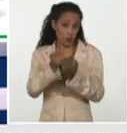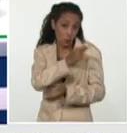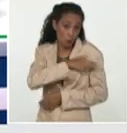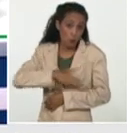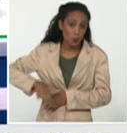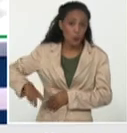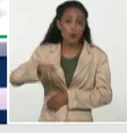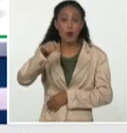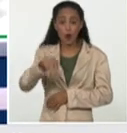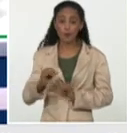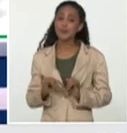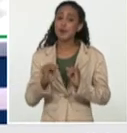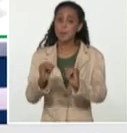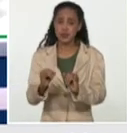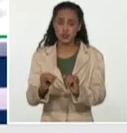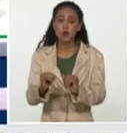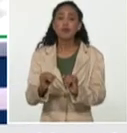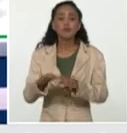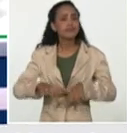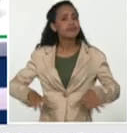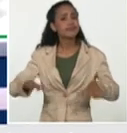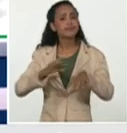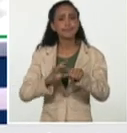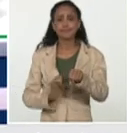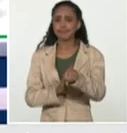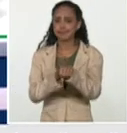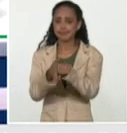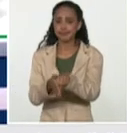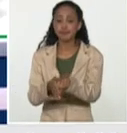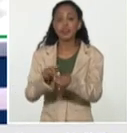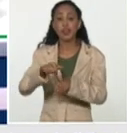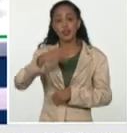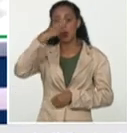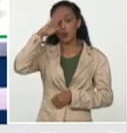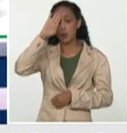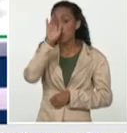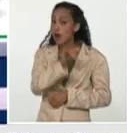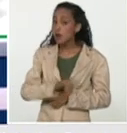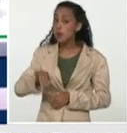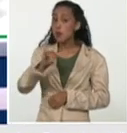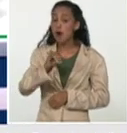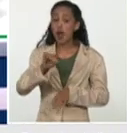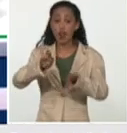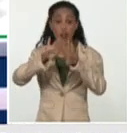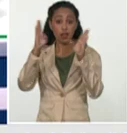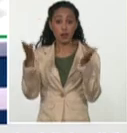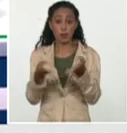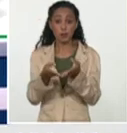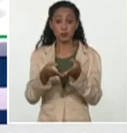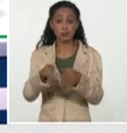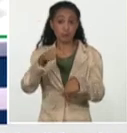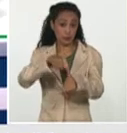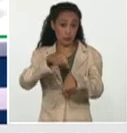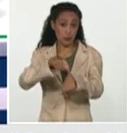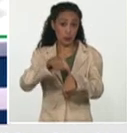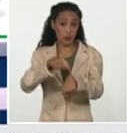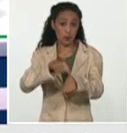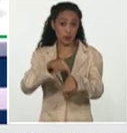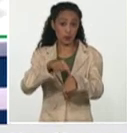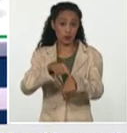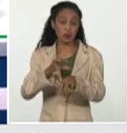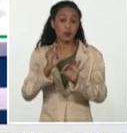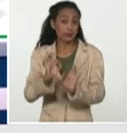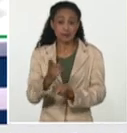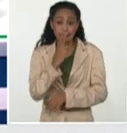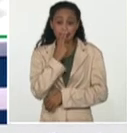al análisis de la situación epidemiológica en territorio nacional y también del mundo. Nos acompaña para ello desde bien